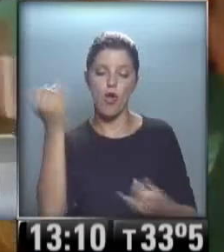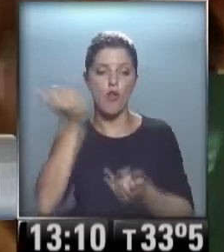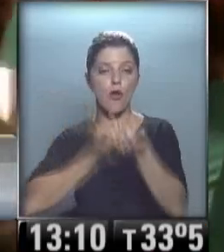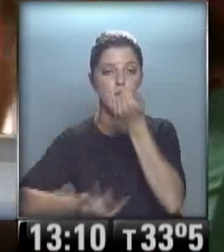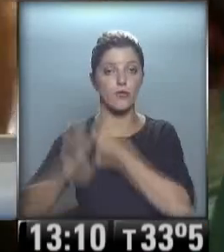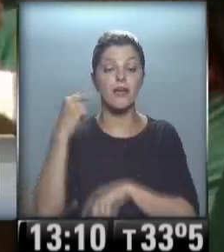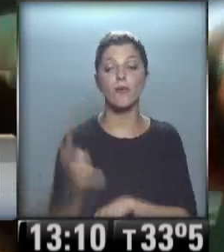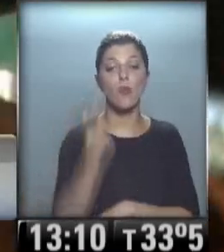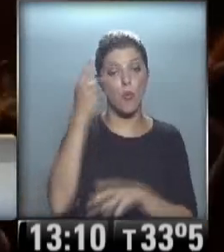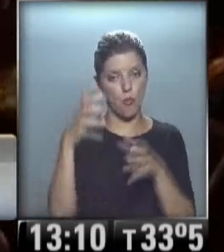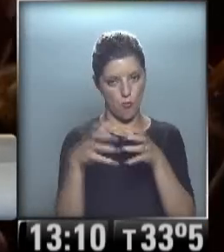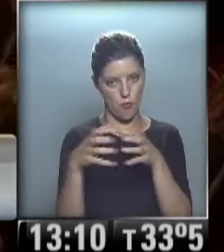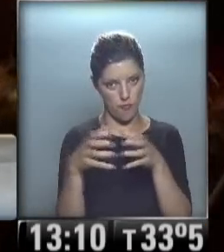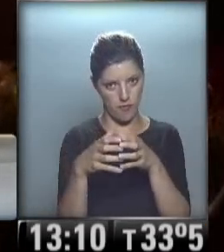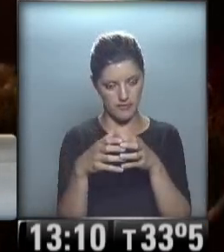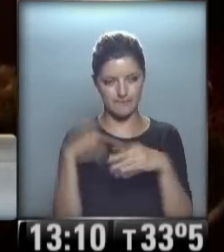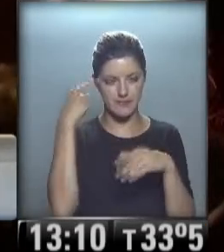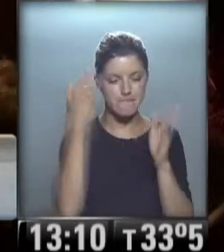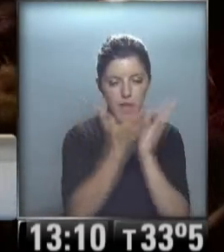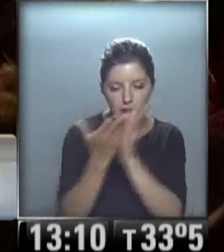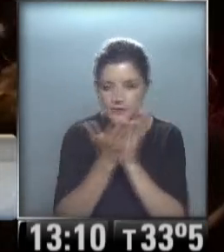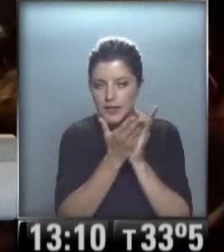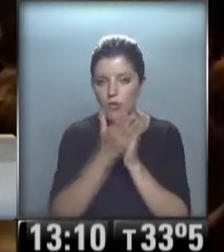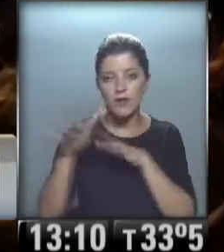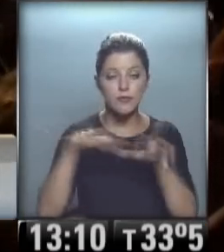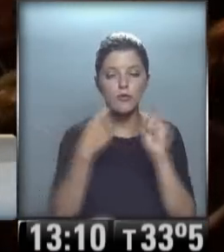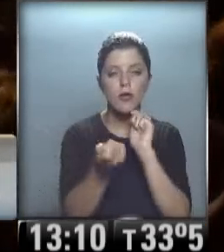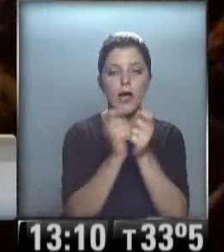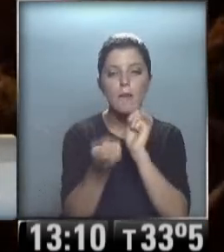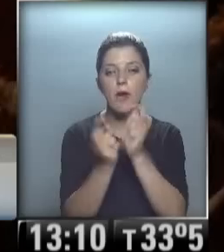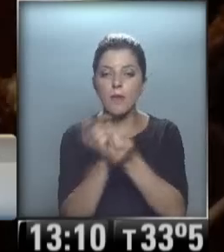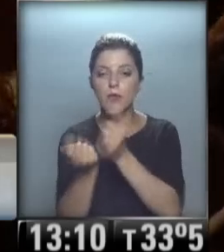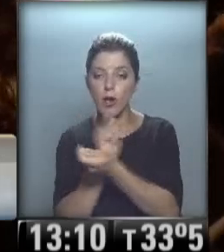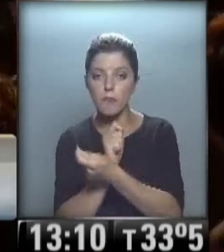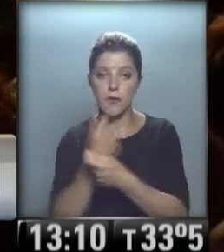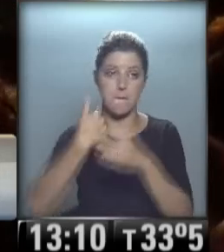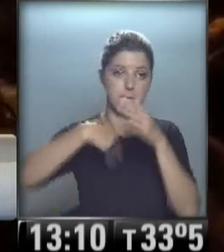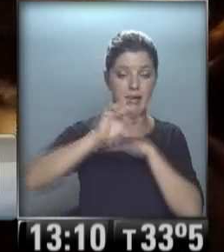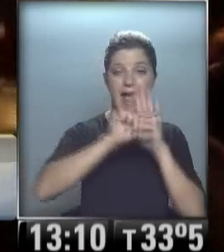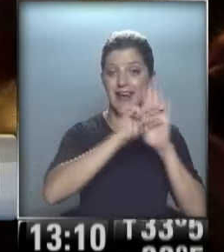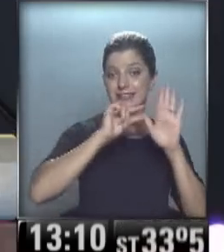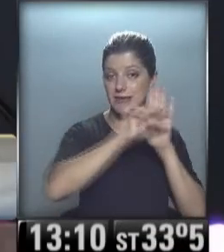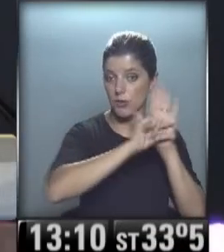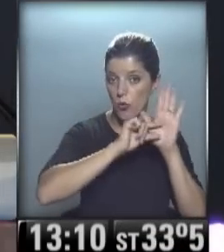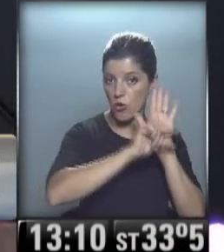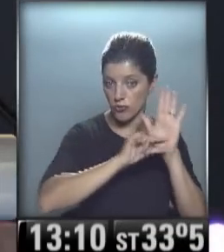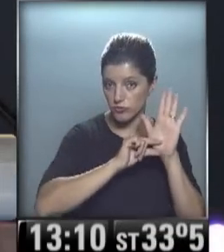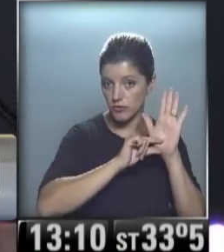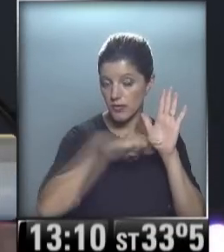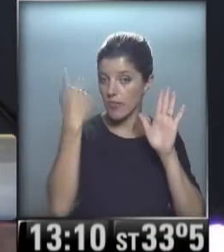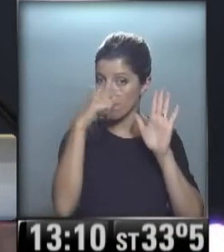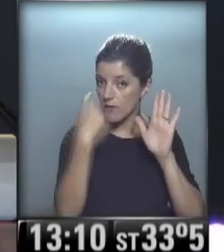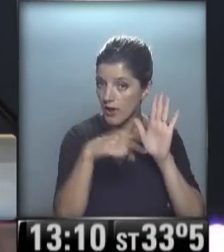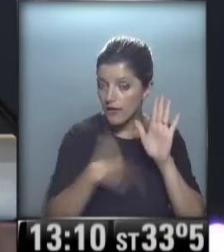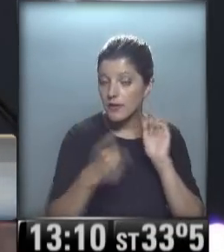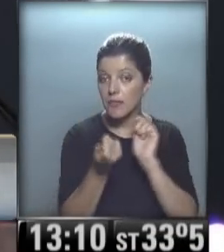ya un grupo que estaban estudiando todas las posibilidades de cambio concretamente los artículos de la constitución para cambiar